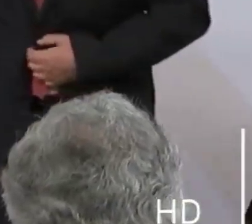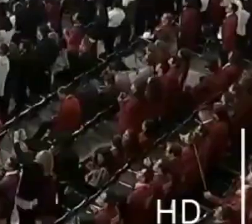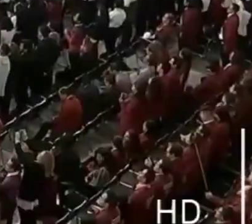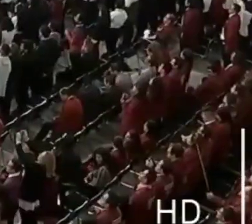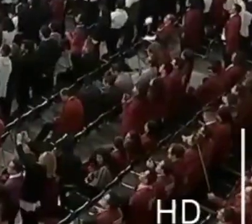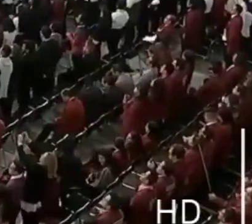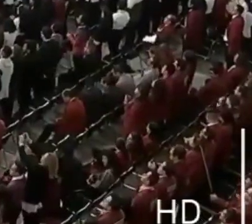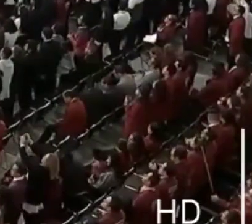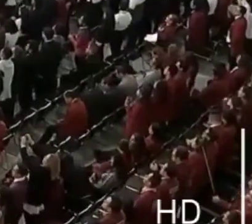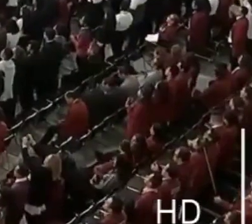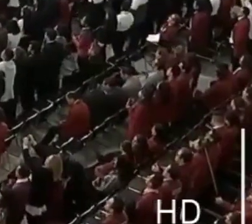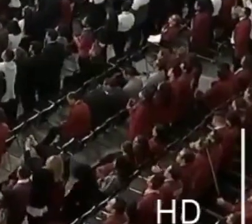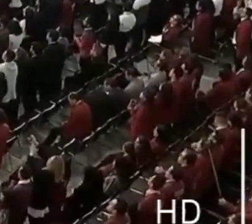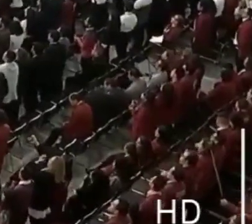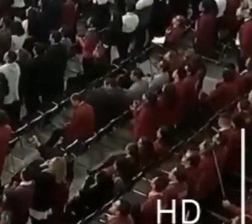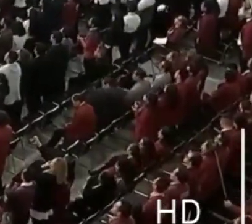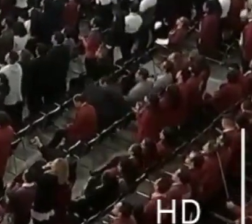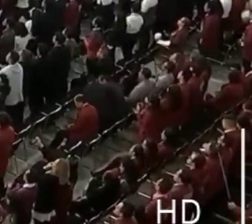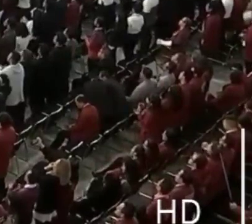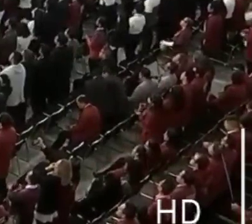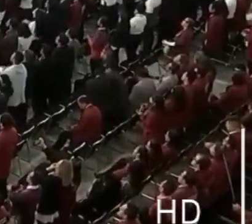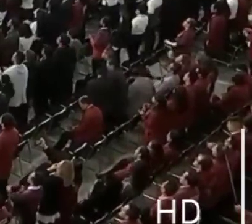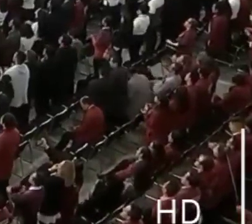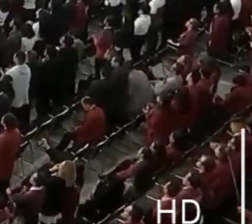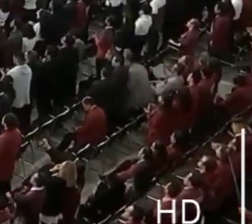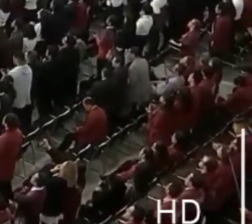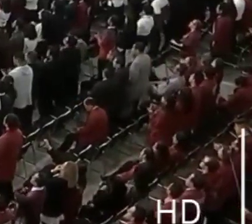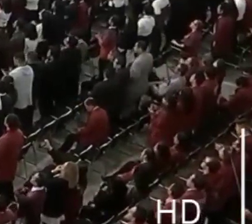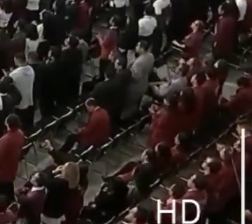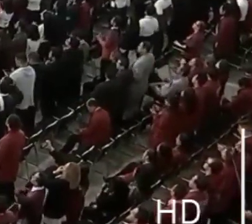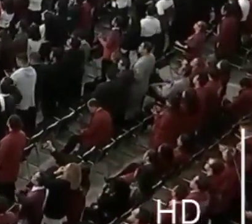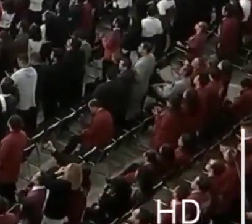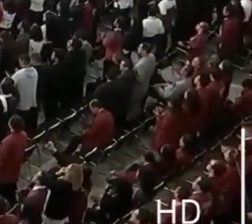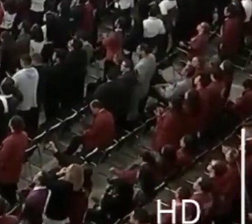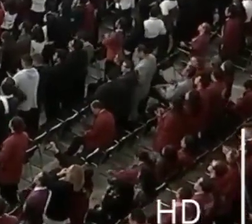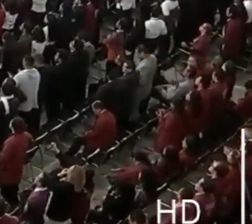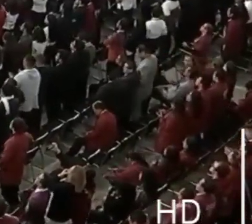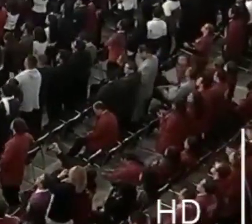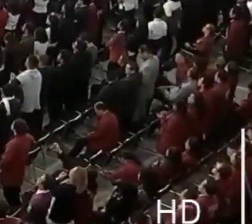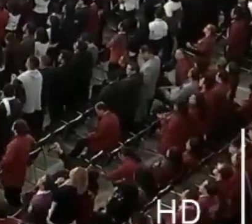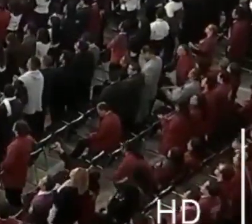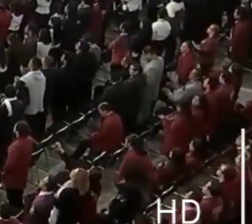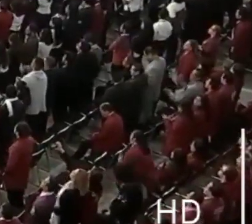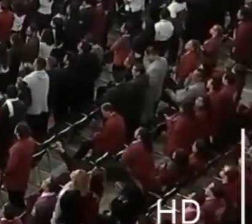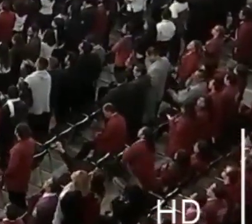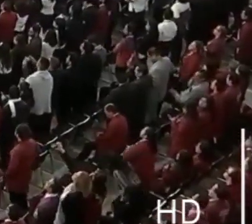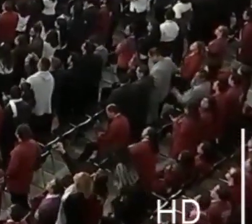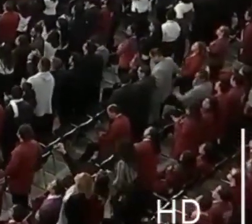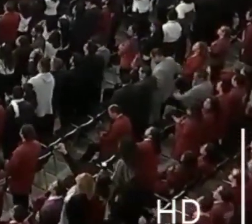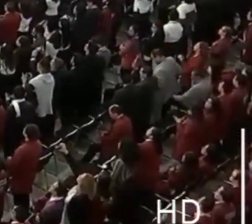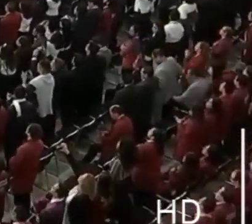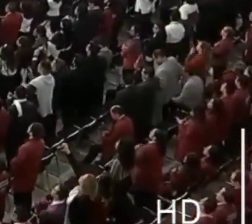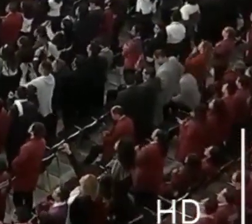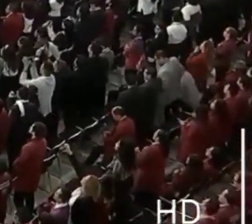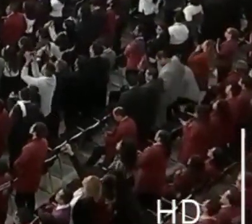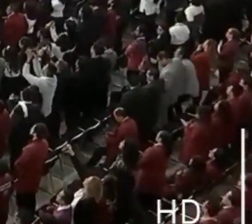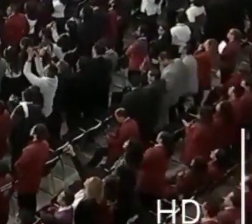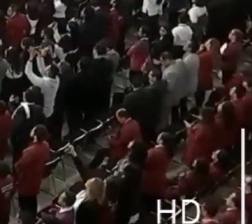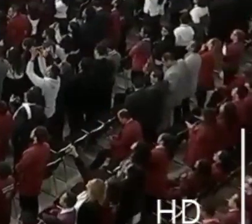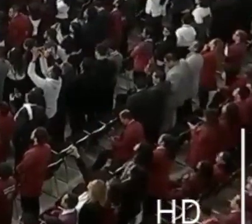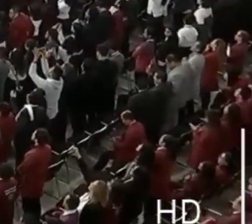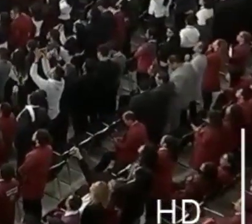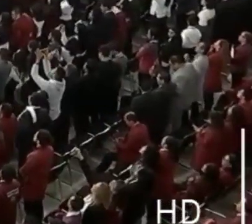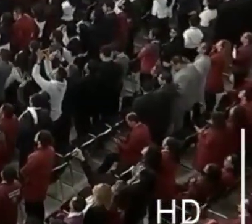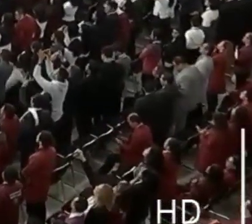Obrador, y al presidium que lo acompaña, llevar a cabo la develación del billete de la Lotería Nacional conmemorativo a los